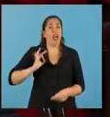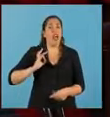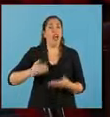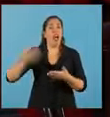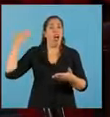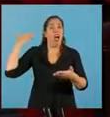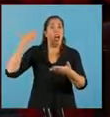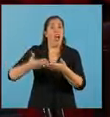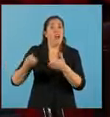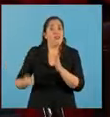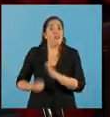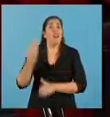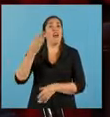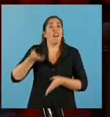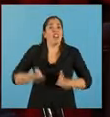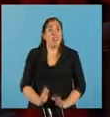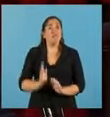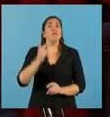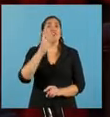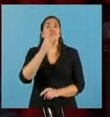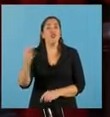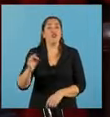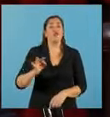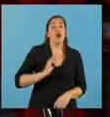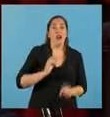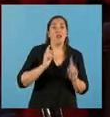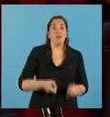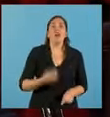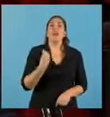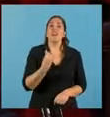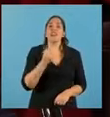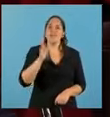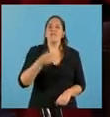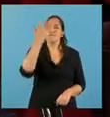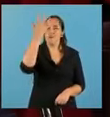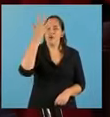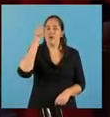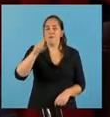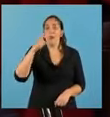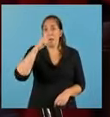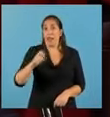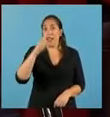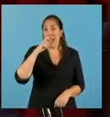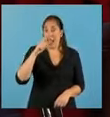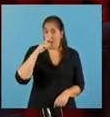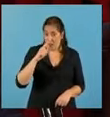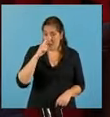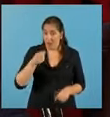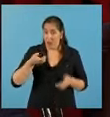del nacimiento y 200 años del fallecimiento de don Manuel Belgrano.